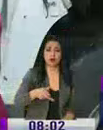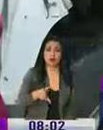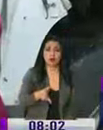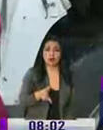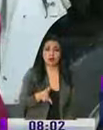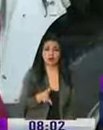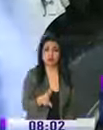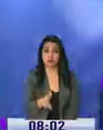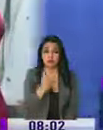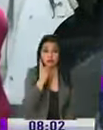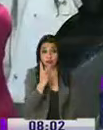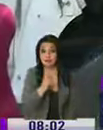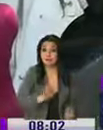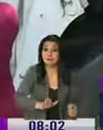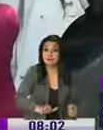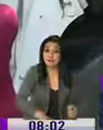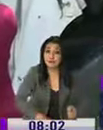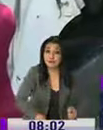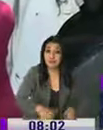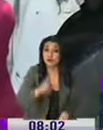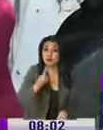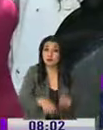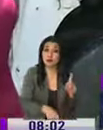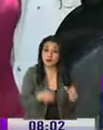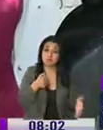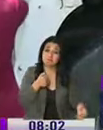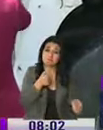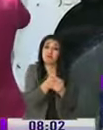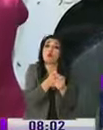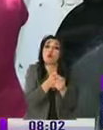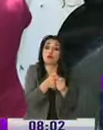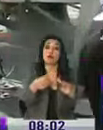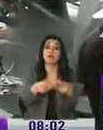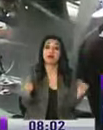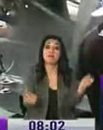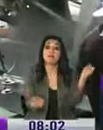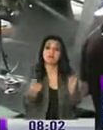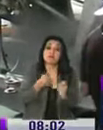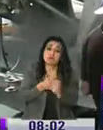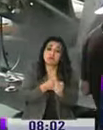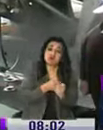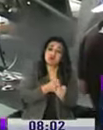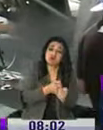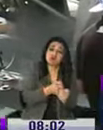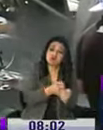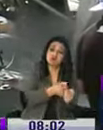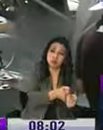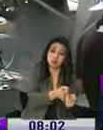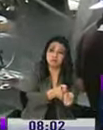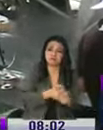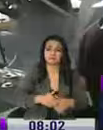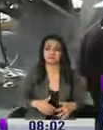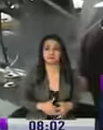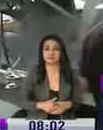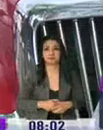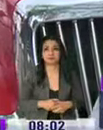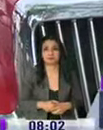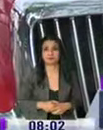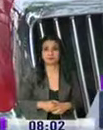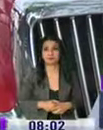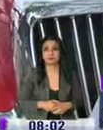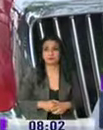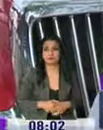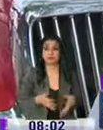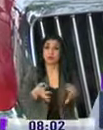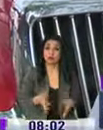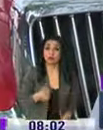no habría alcanzado a frenar y se impactó con un camión, arrastrándolo varios metros más adelante. Me cogió el